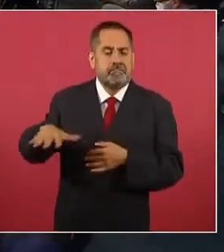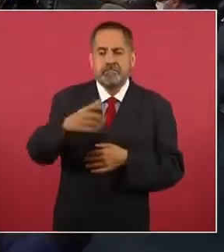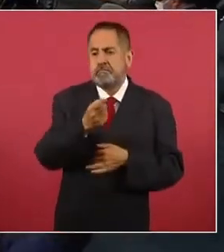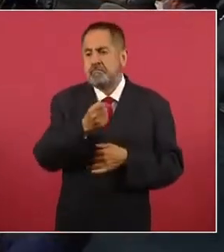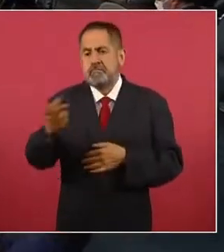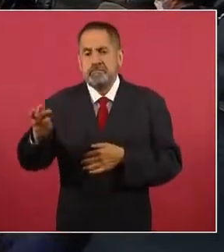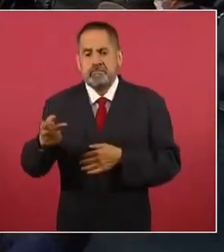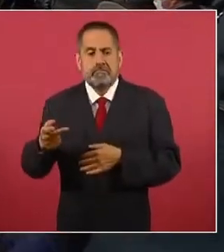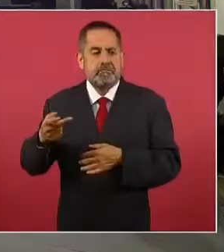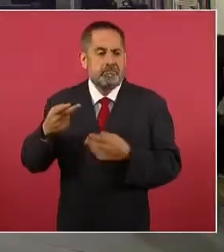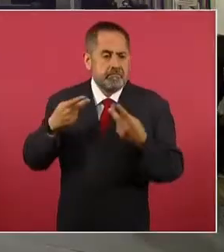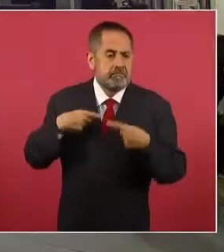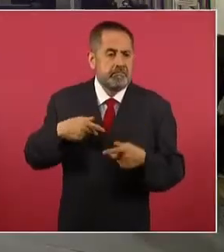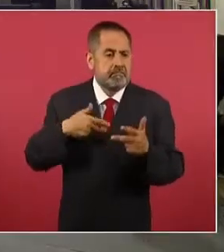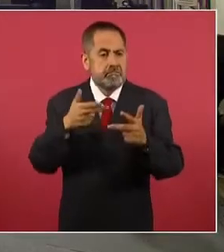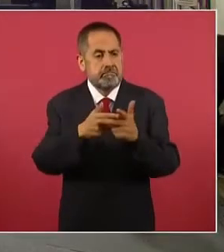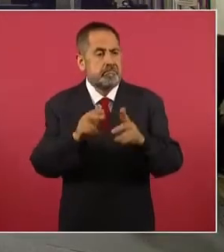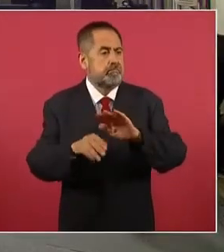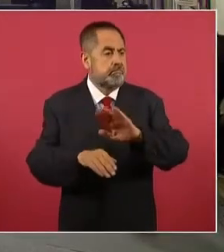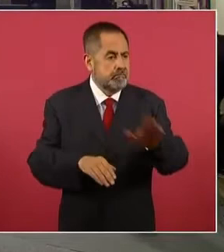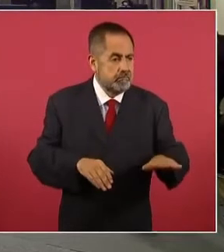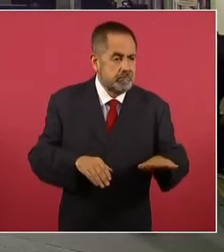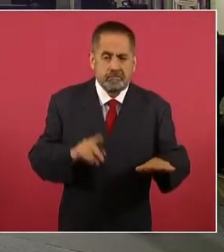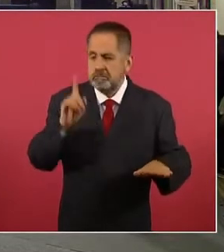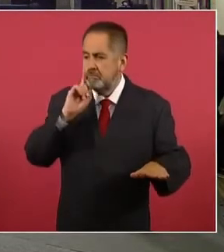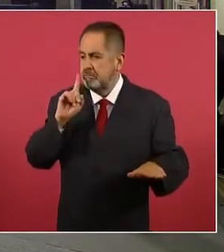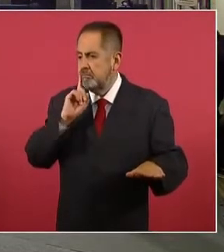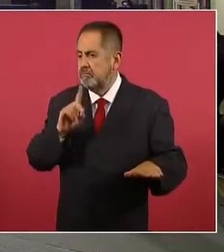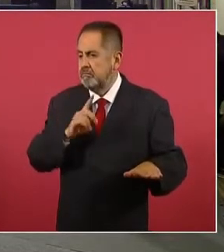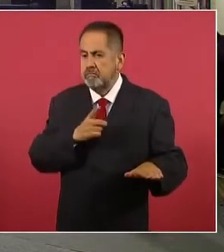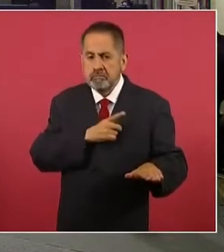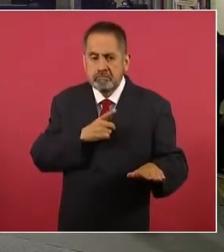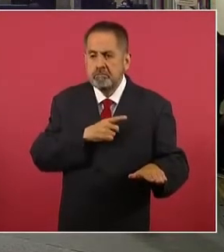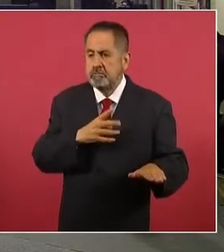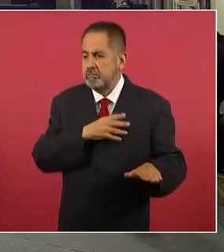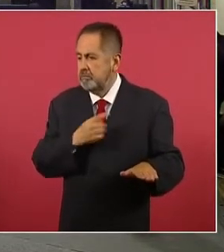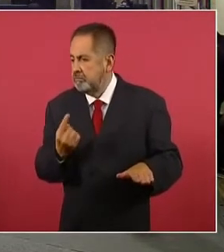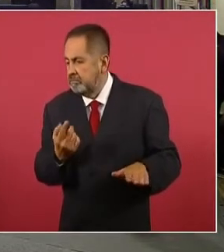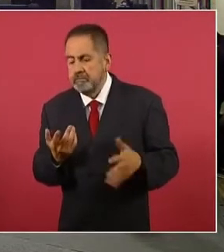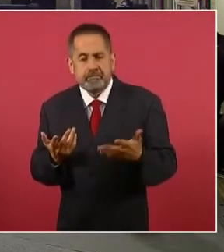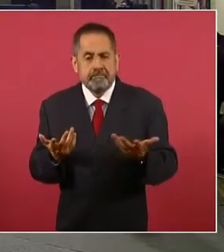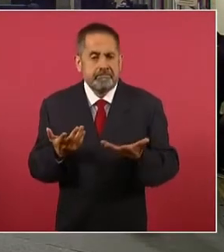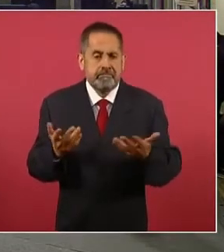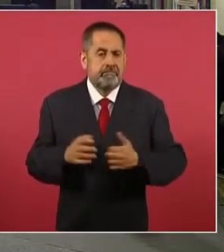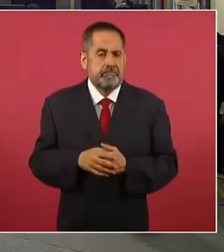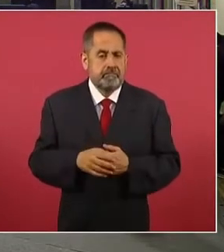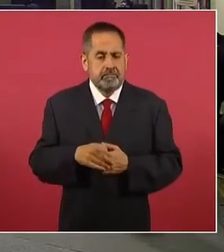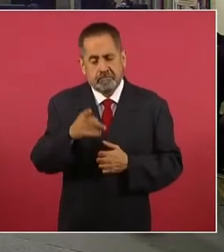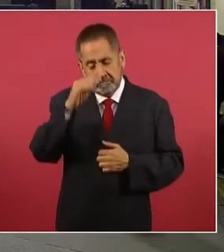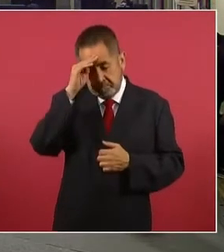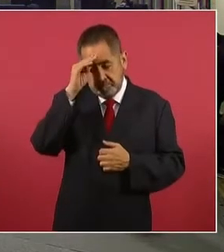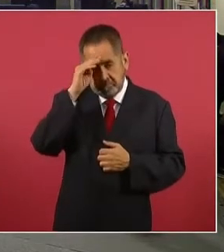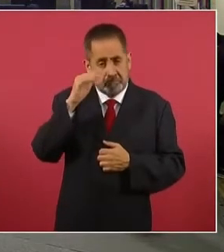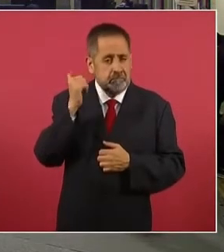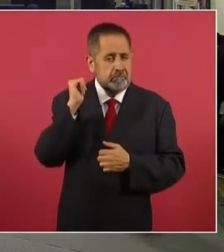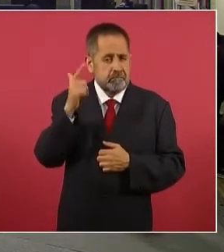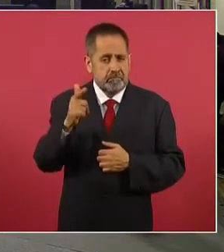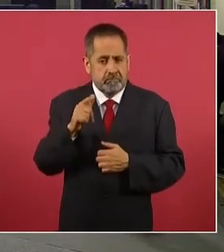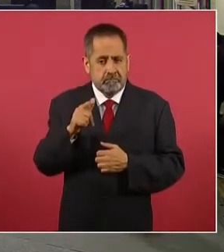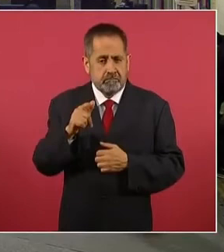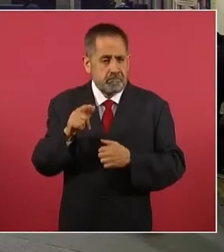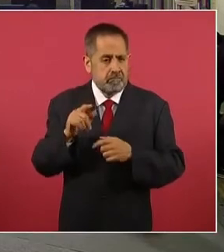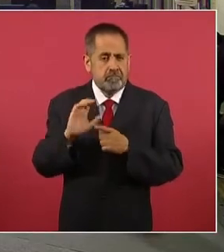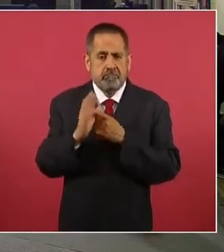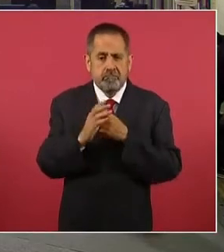viudas, que han dejado huérfanos, que han dejado muchas muertes en Oaxaca. ¿Estaría usted de acuerdo de una comisión multidisciplinaria, principalmente que